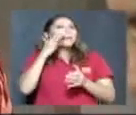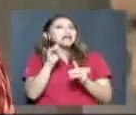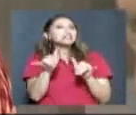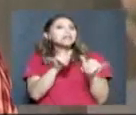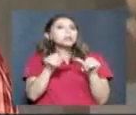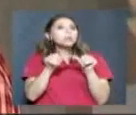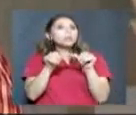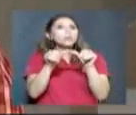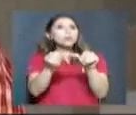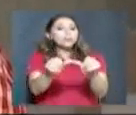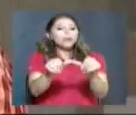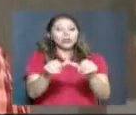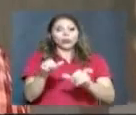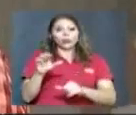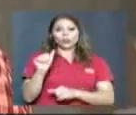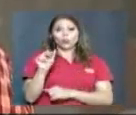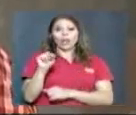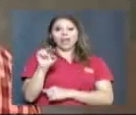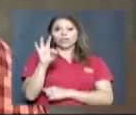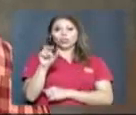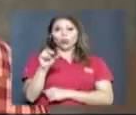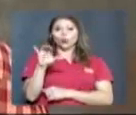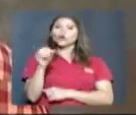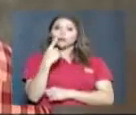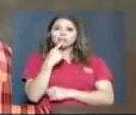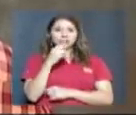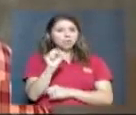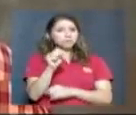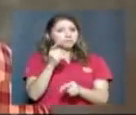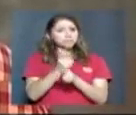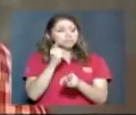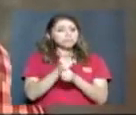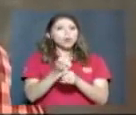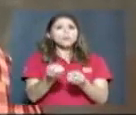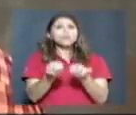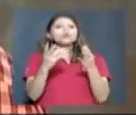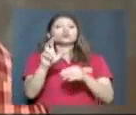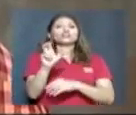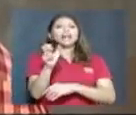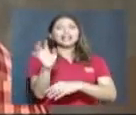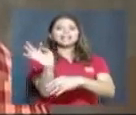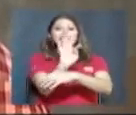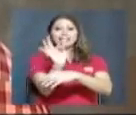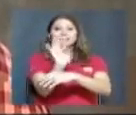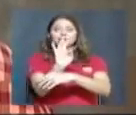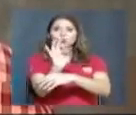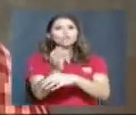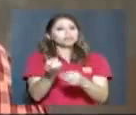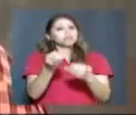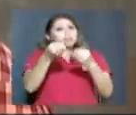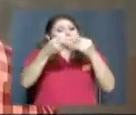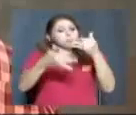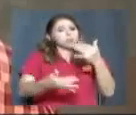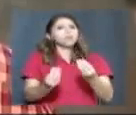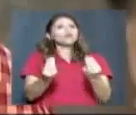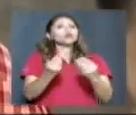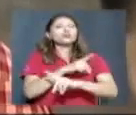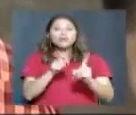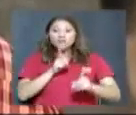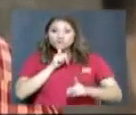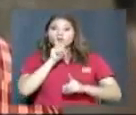¿verdad? Con toda razón, hay muchos canales. La pregunta es qué diversidad de contenidos y de expresiones y